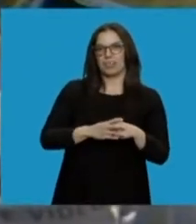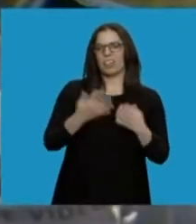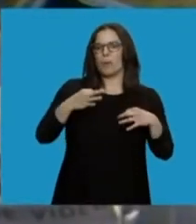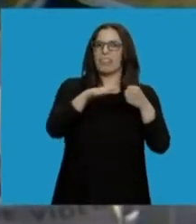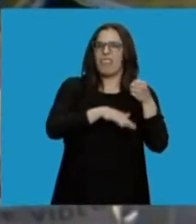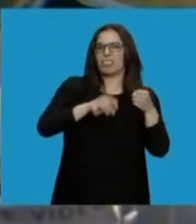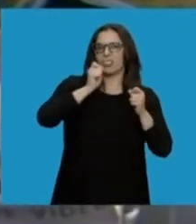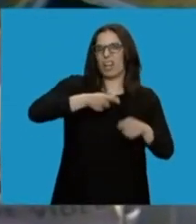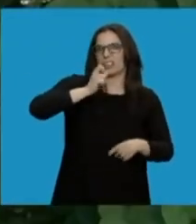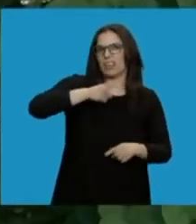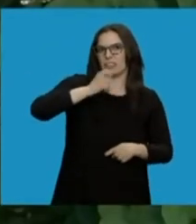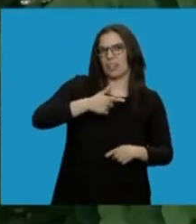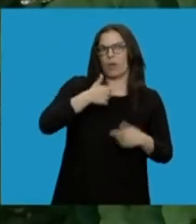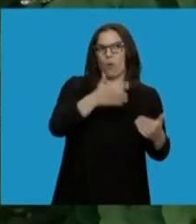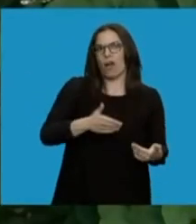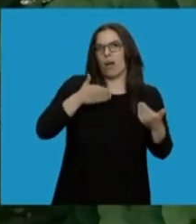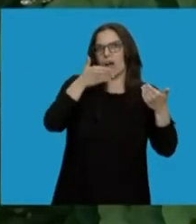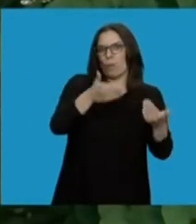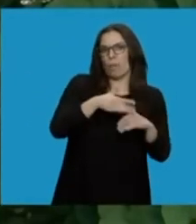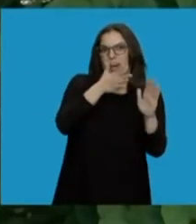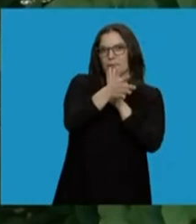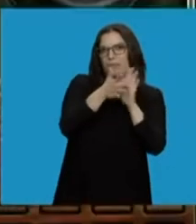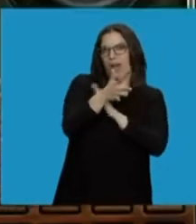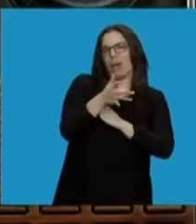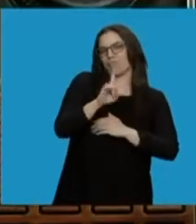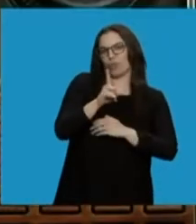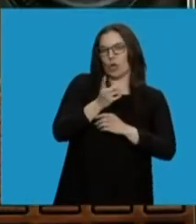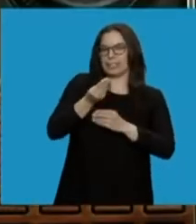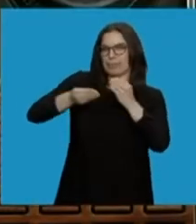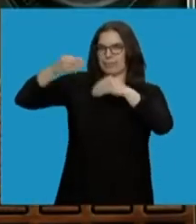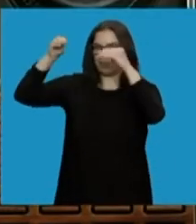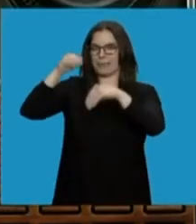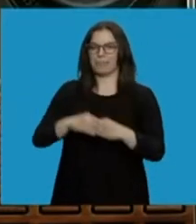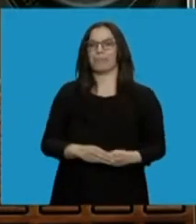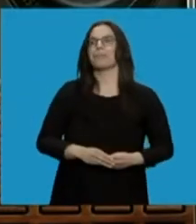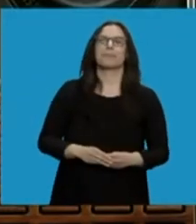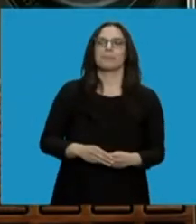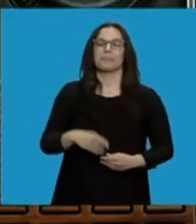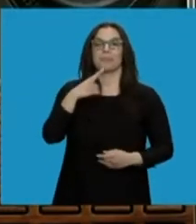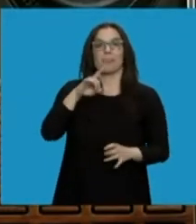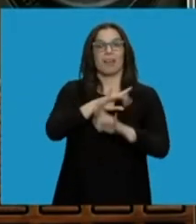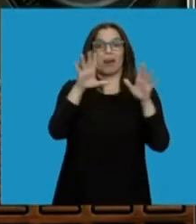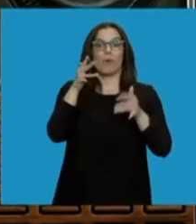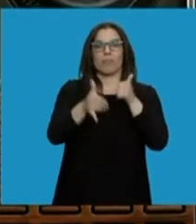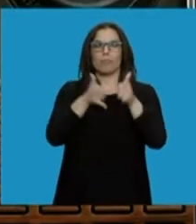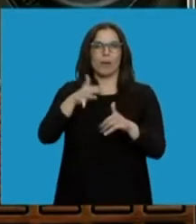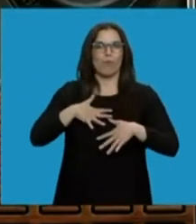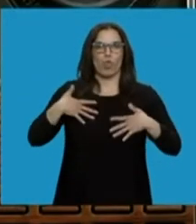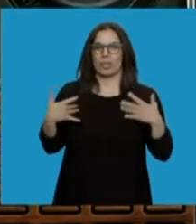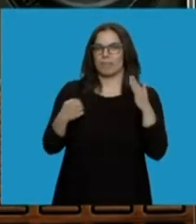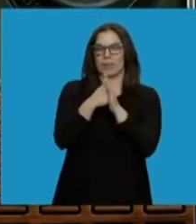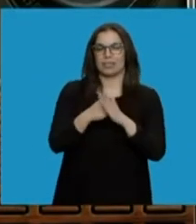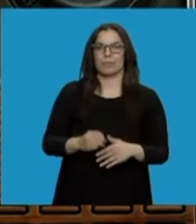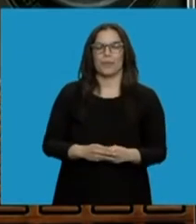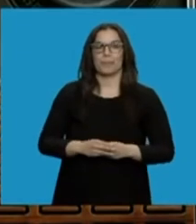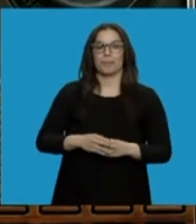Que muchas veces usamos a la hora de contar la carrera. Lo que sí está claro, amigos, es que la vuelta está emocionante al máximo.